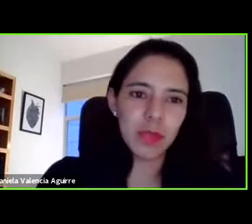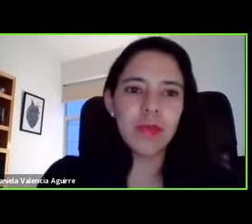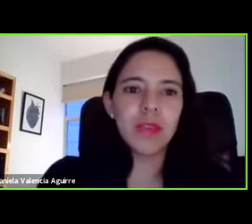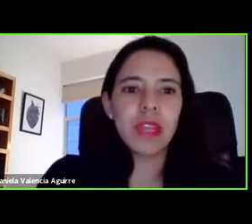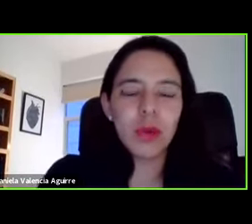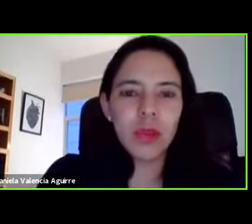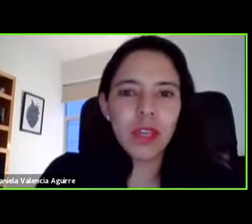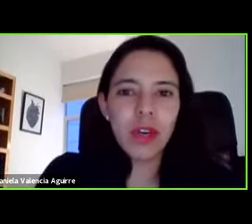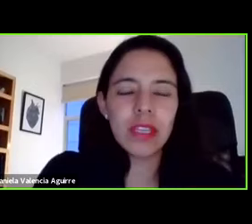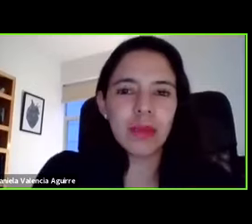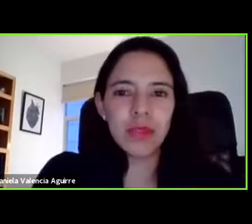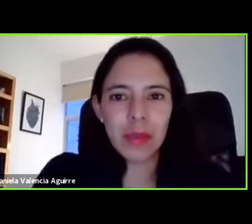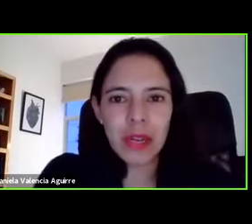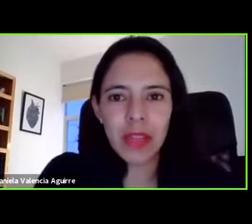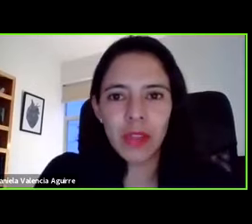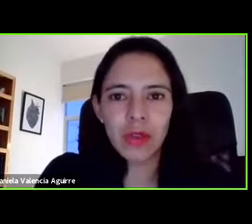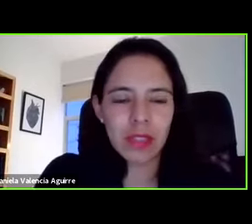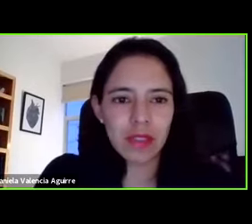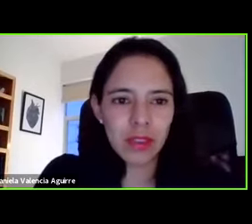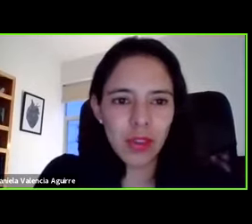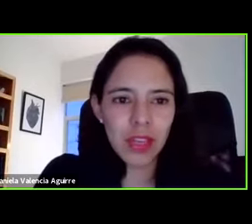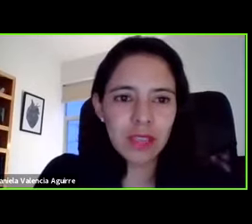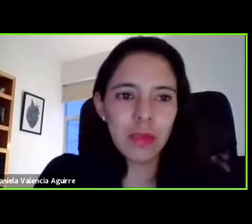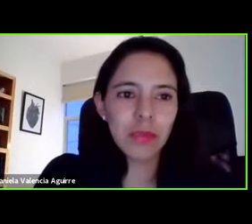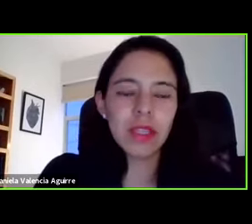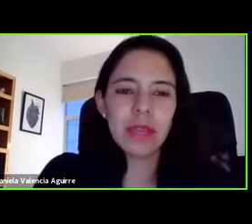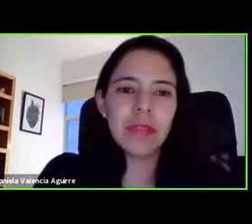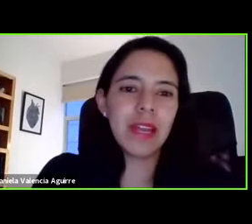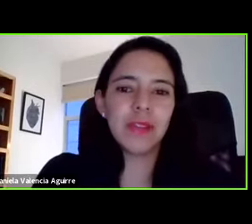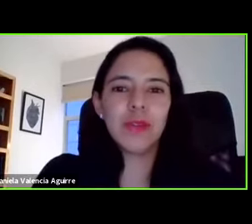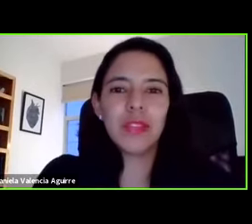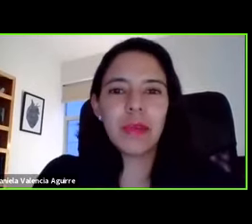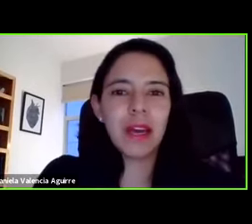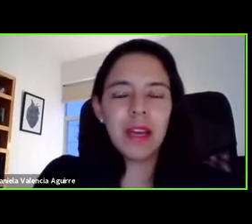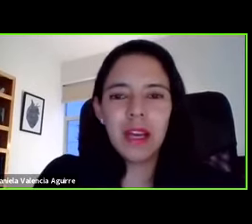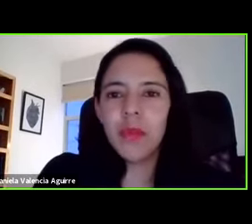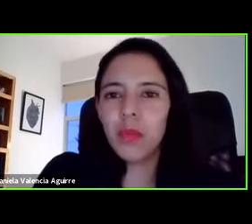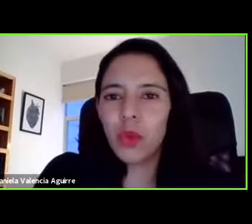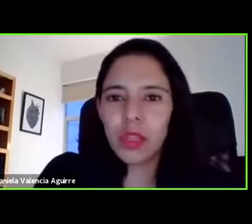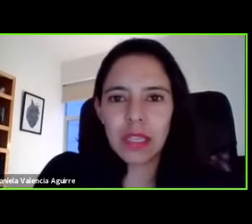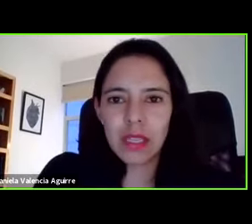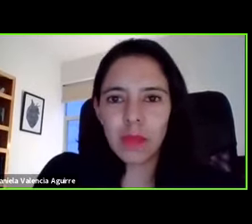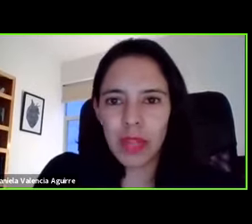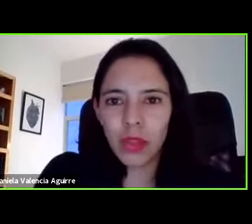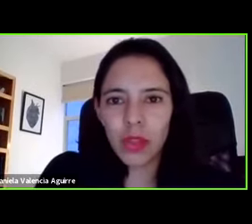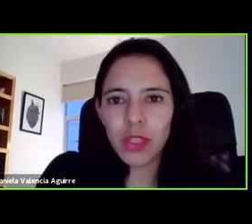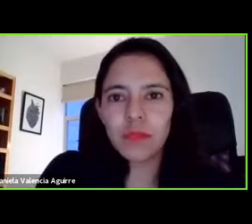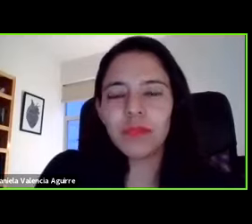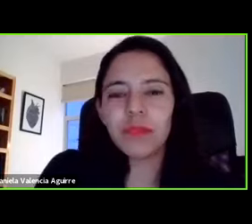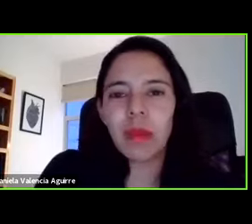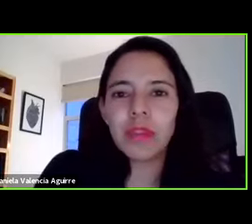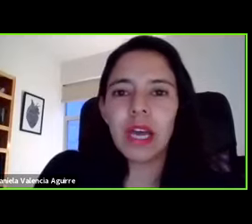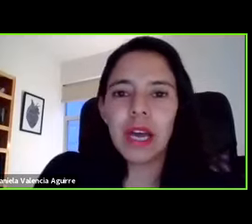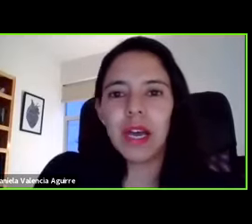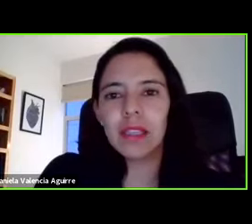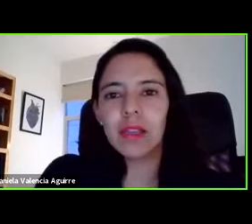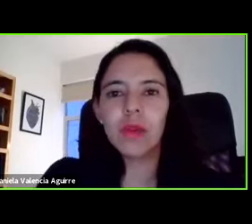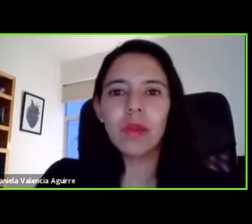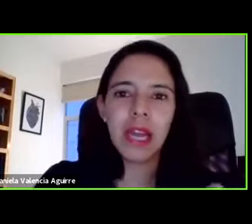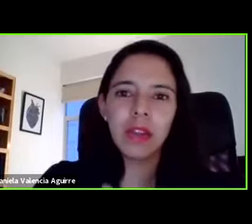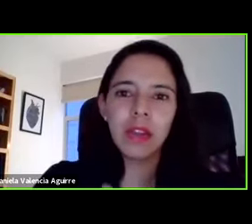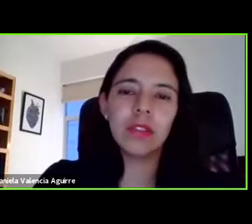nos despedimos del curso, estamos terminando nuestras sesiones. Vamos a terminar con un tema muy interesante para todos. Vamos